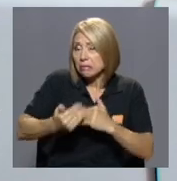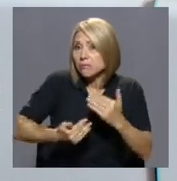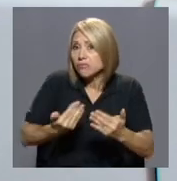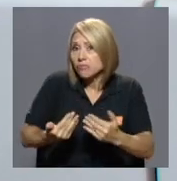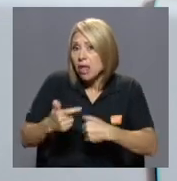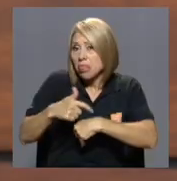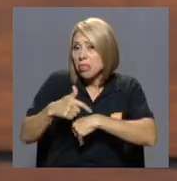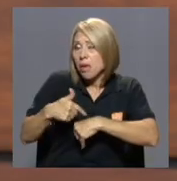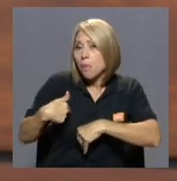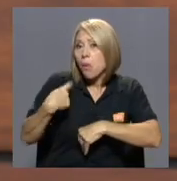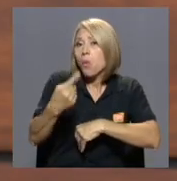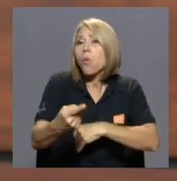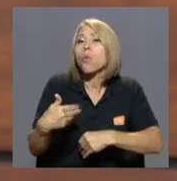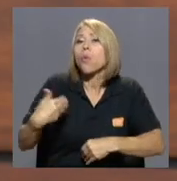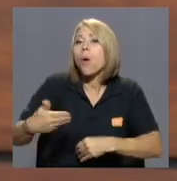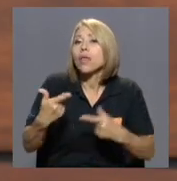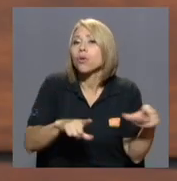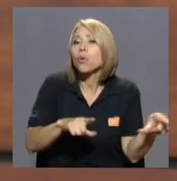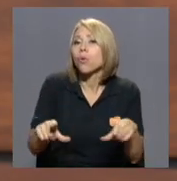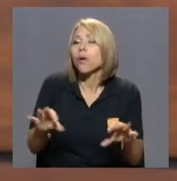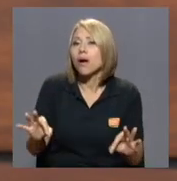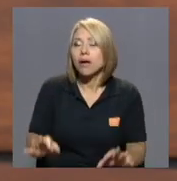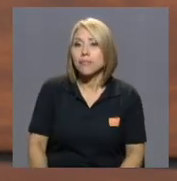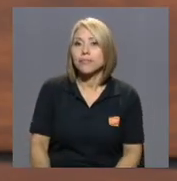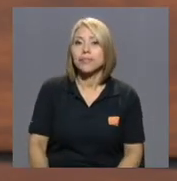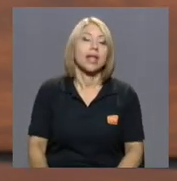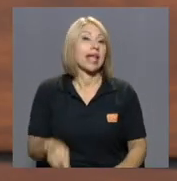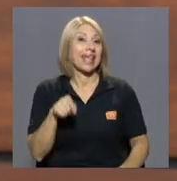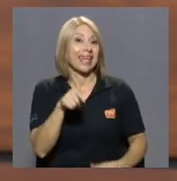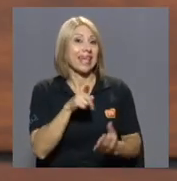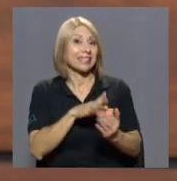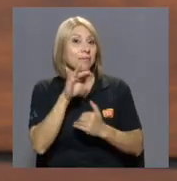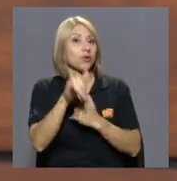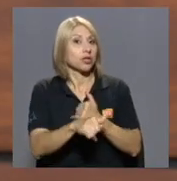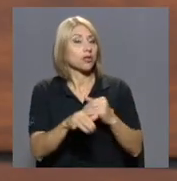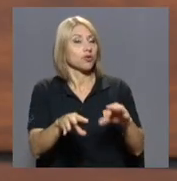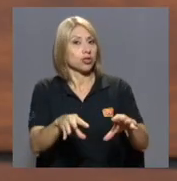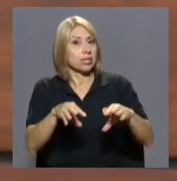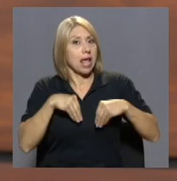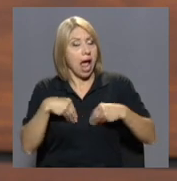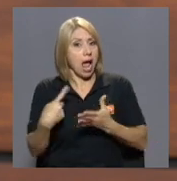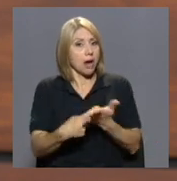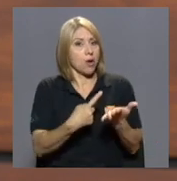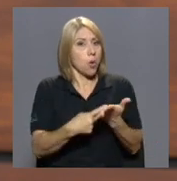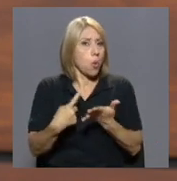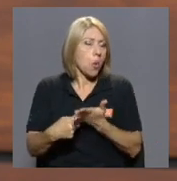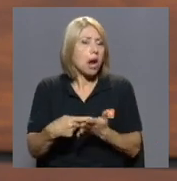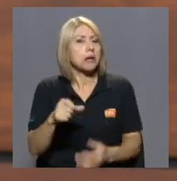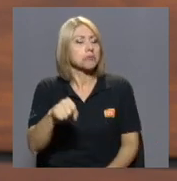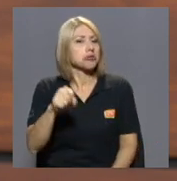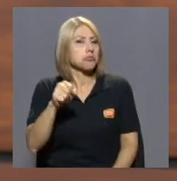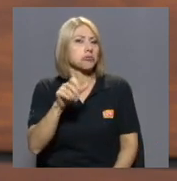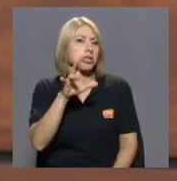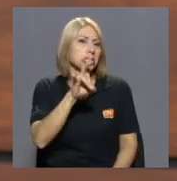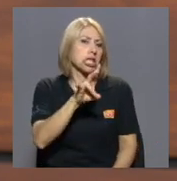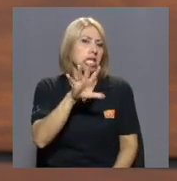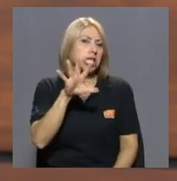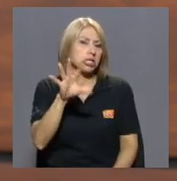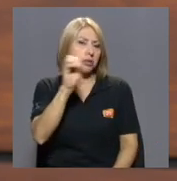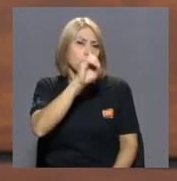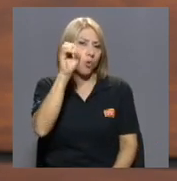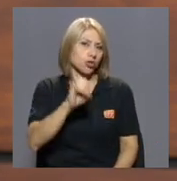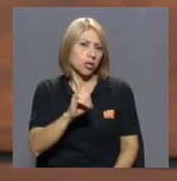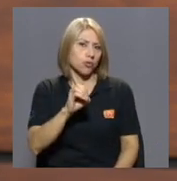tener? La viabilidad de que se acoja, creo nosotros, sí está en un 75-80%, de que